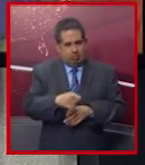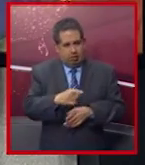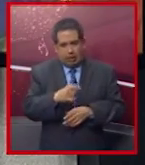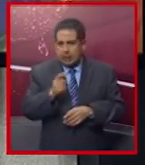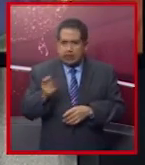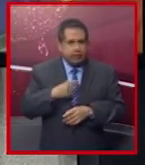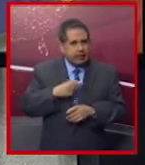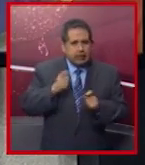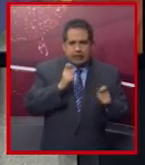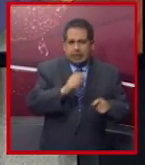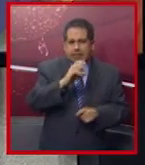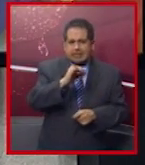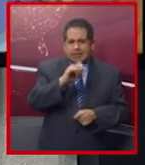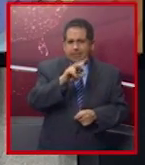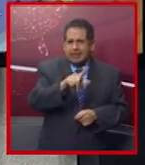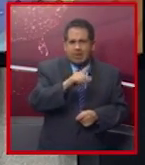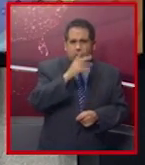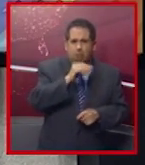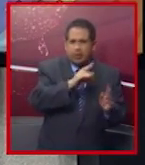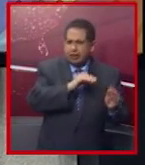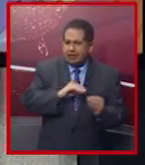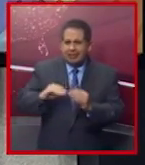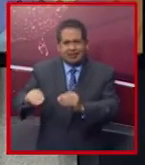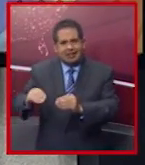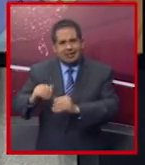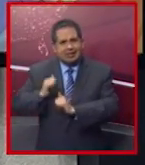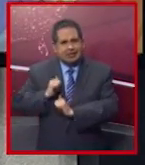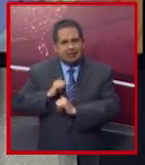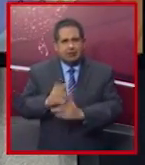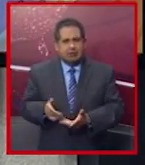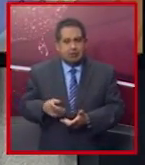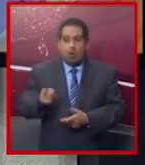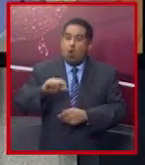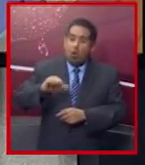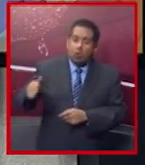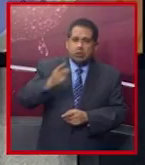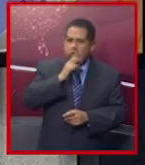civil, mientras que los legisladores a favor indicaron que se incrementa la seguridad.